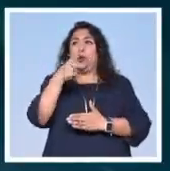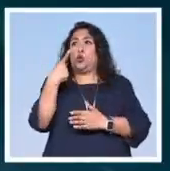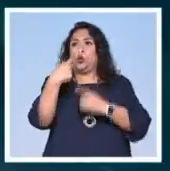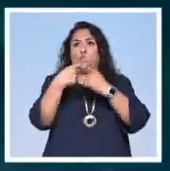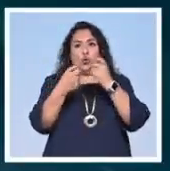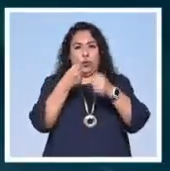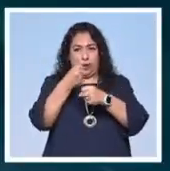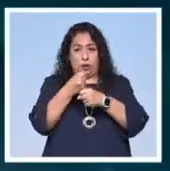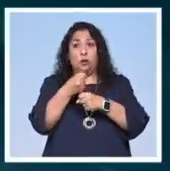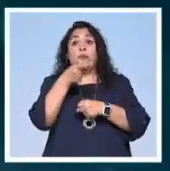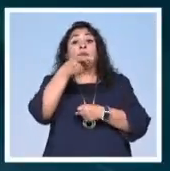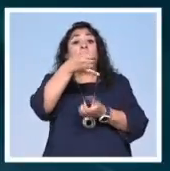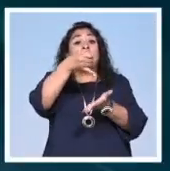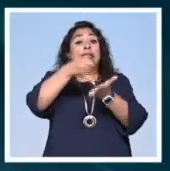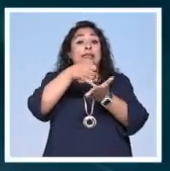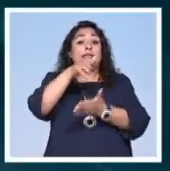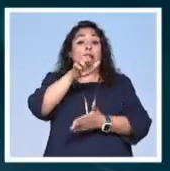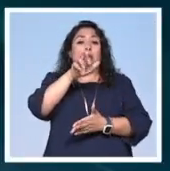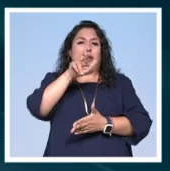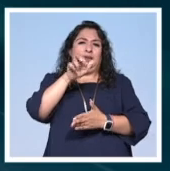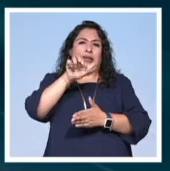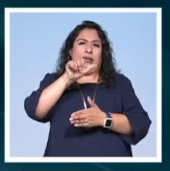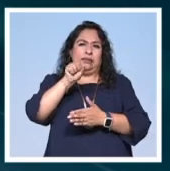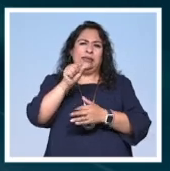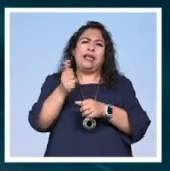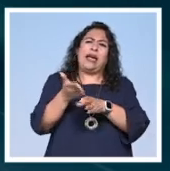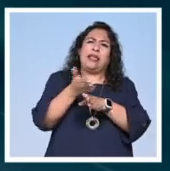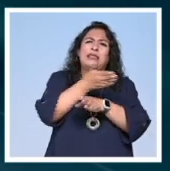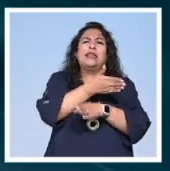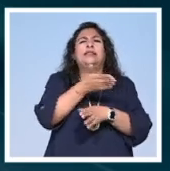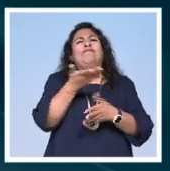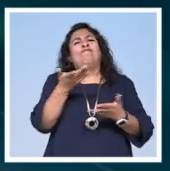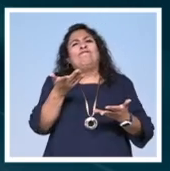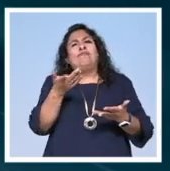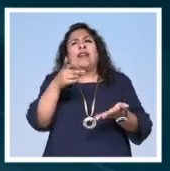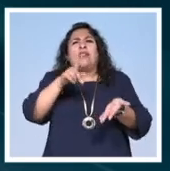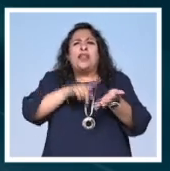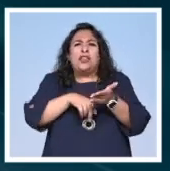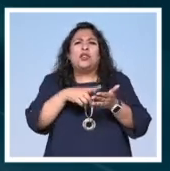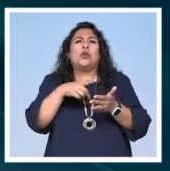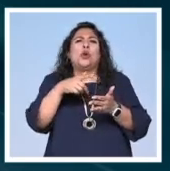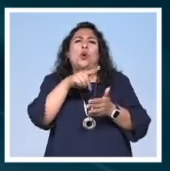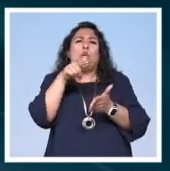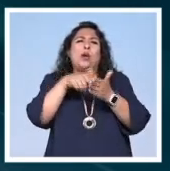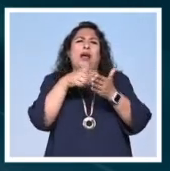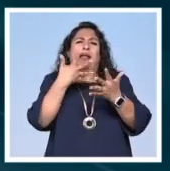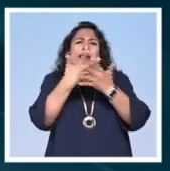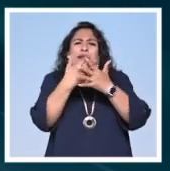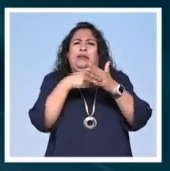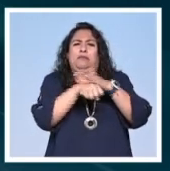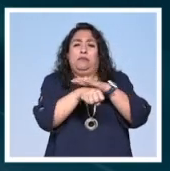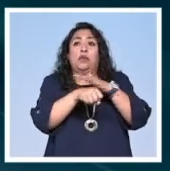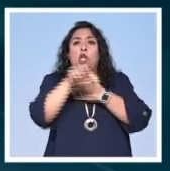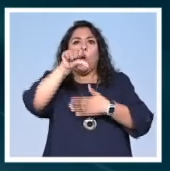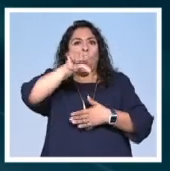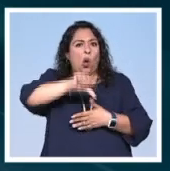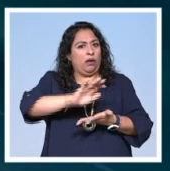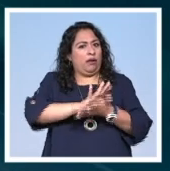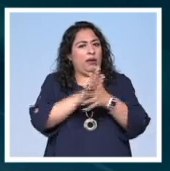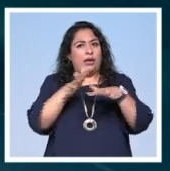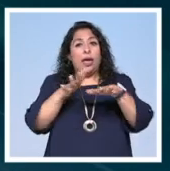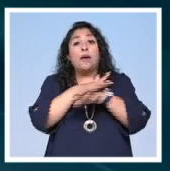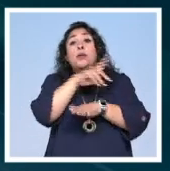año las Islas Marías anteriormente tenían una función de un complejo penitenciario hoy en día es un